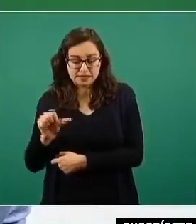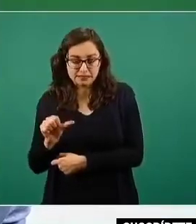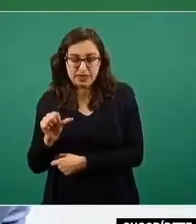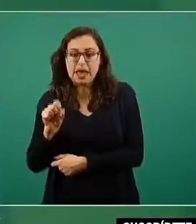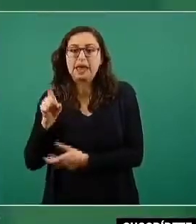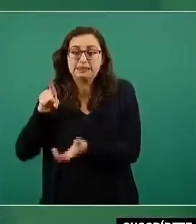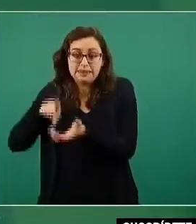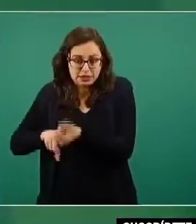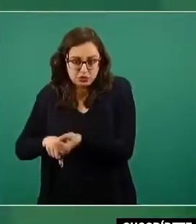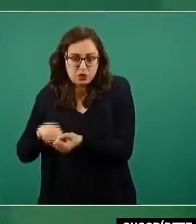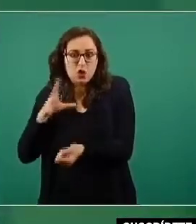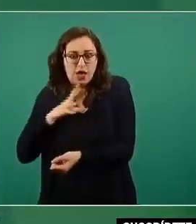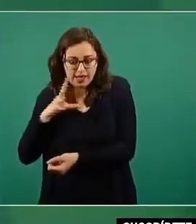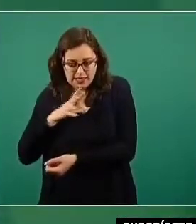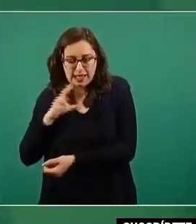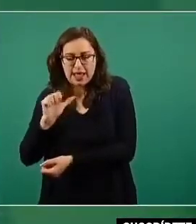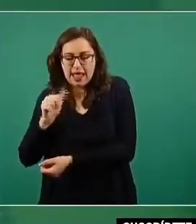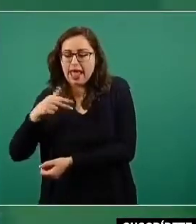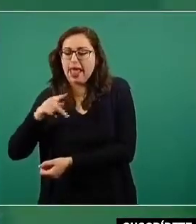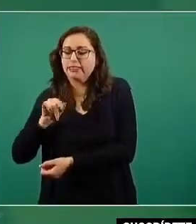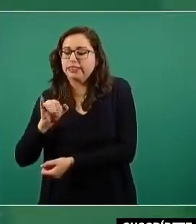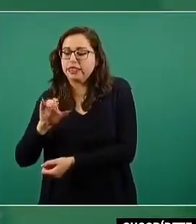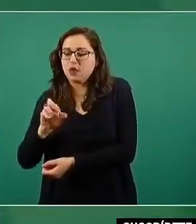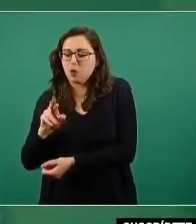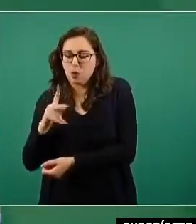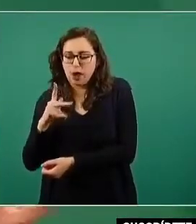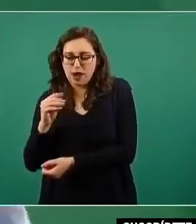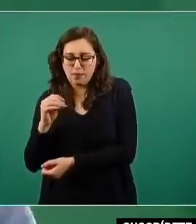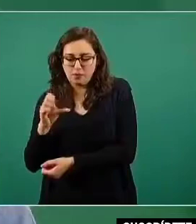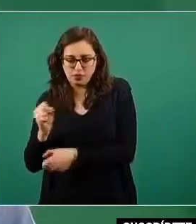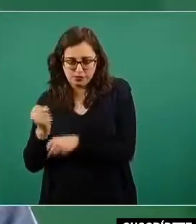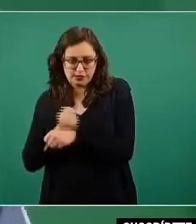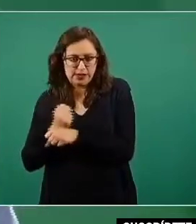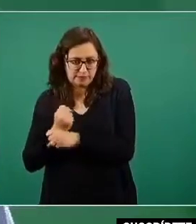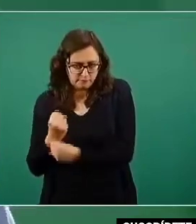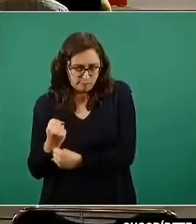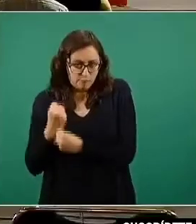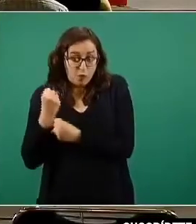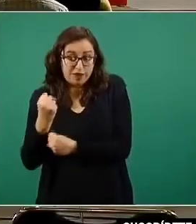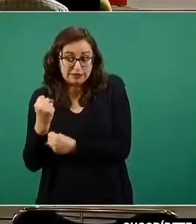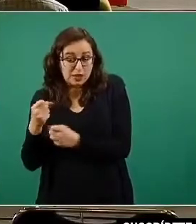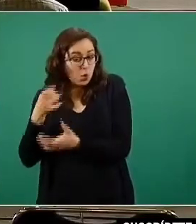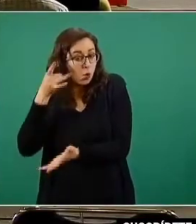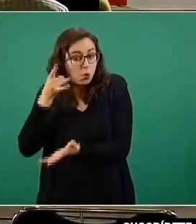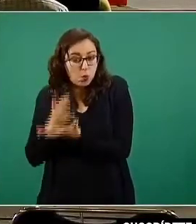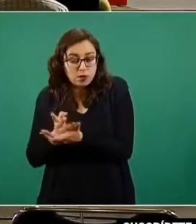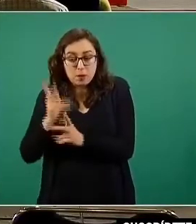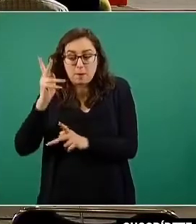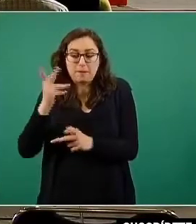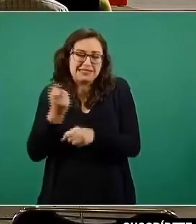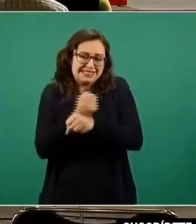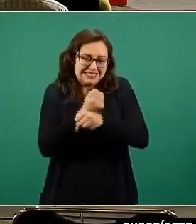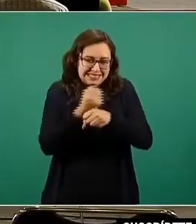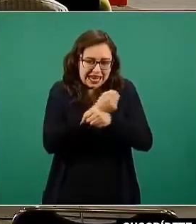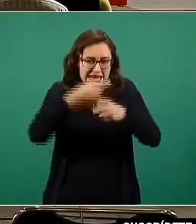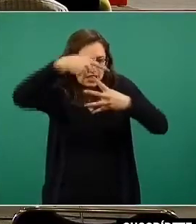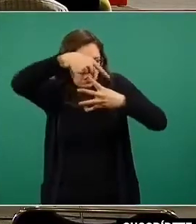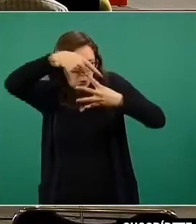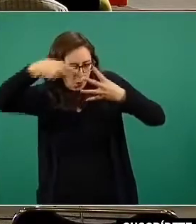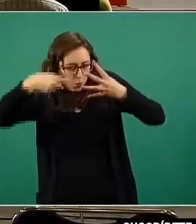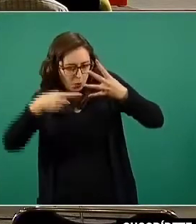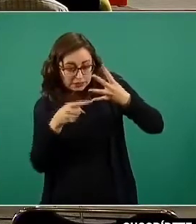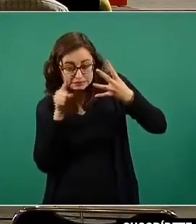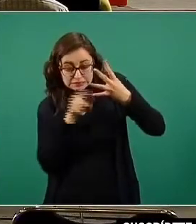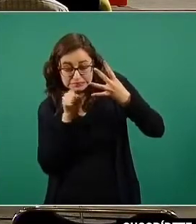la vacuna. Pero vamos a pedirle al doctor Jorge Trejo que venga, nos lo explique en detalle, nos ponga unas diapositivas para que quede completamente claro.